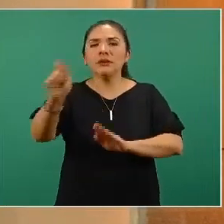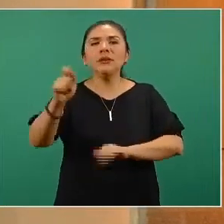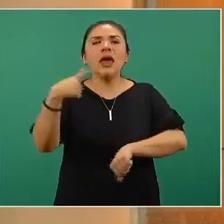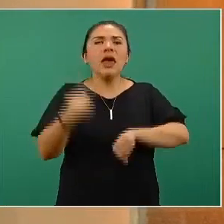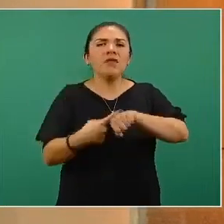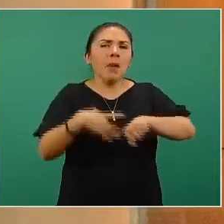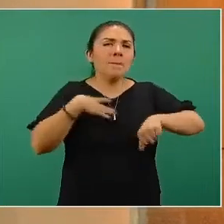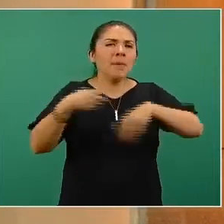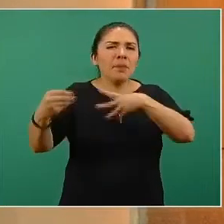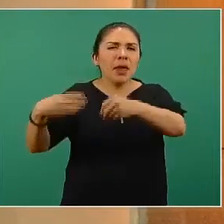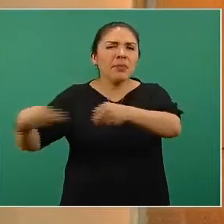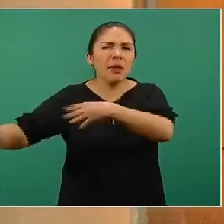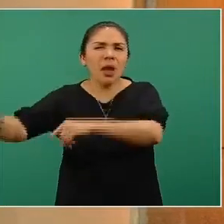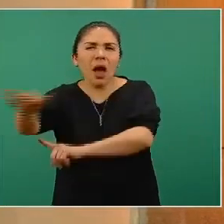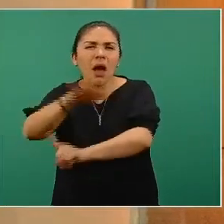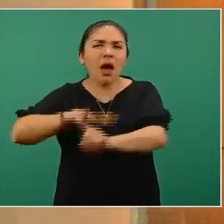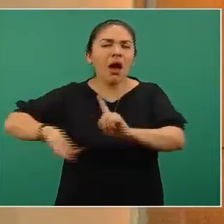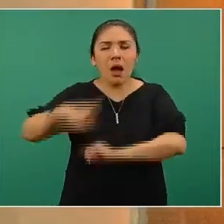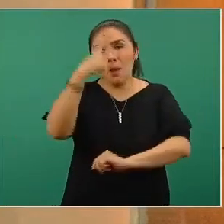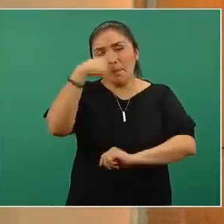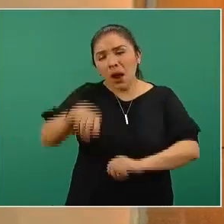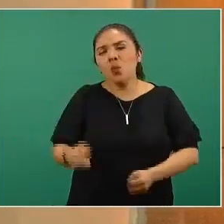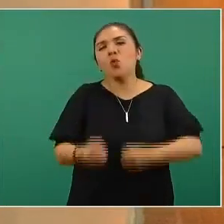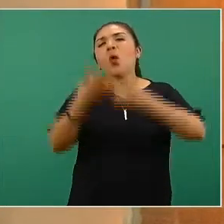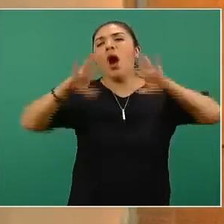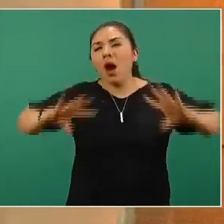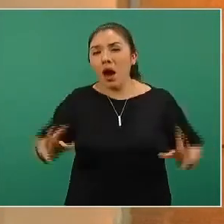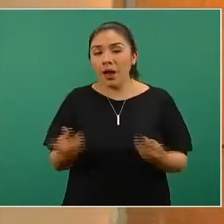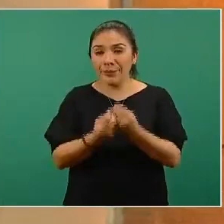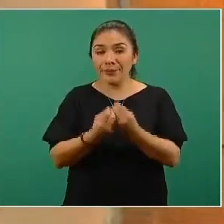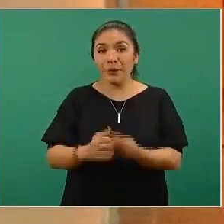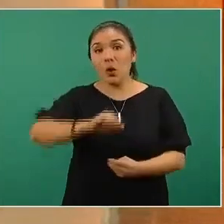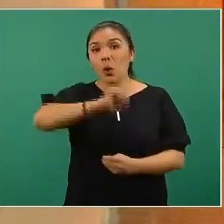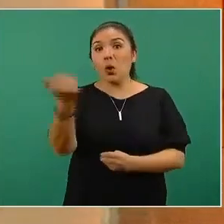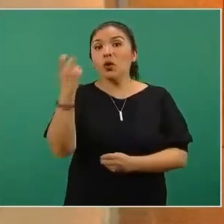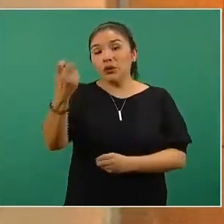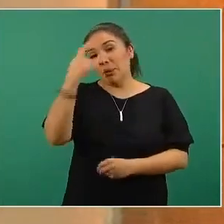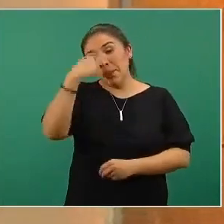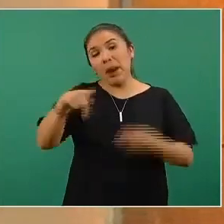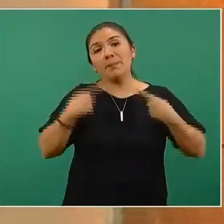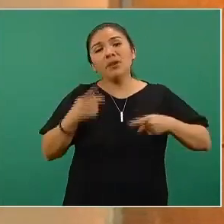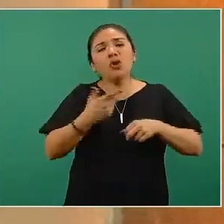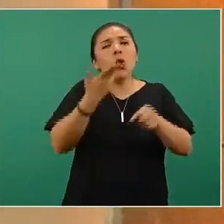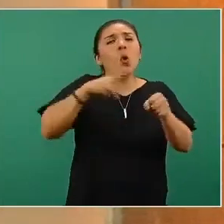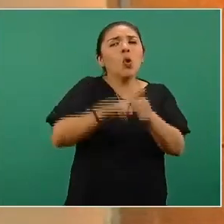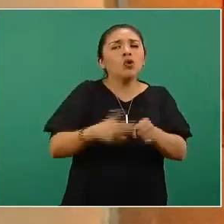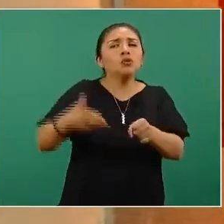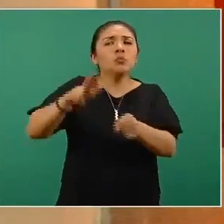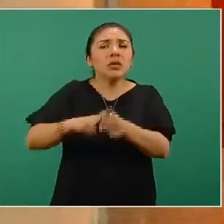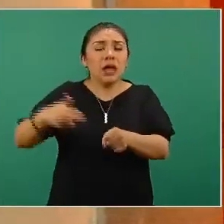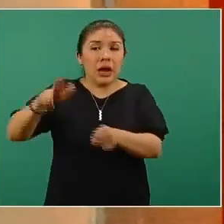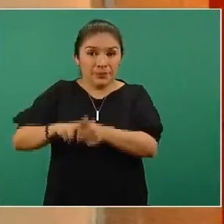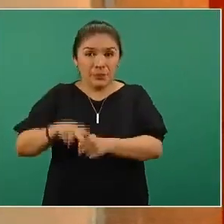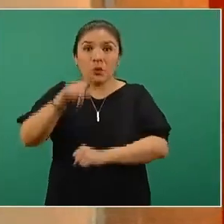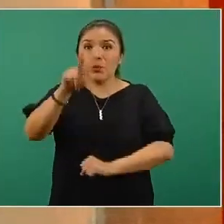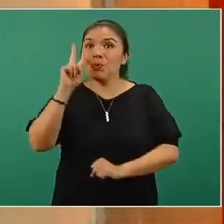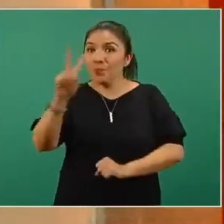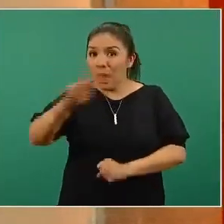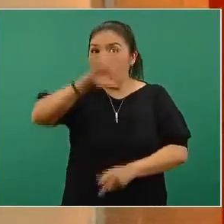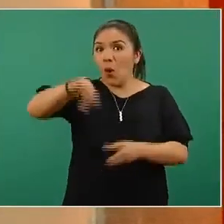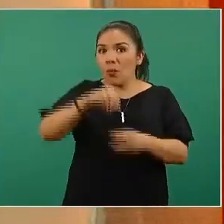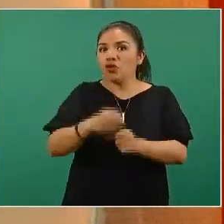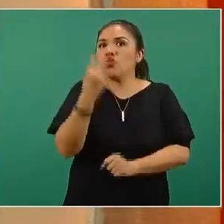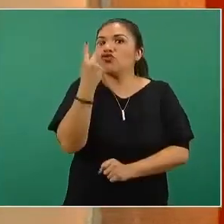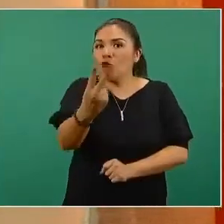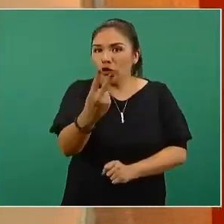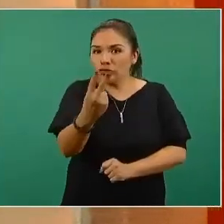les mostré es la curva epidémica de los casos y son de los casos hospitalizados. En general es importante ver los